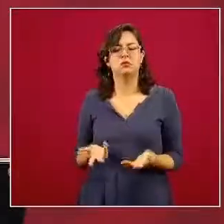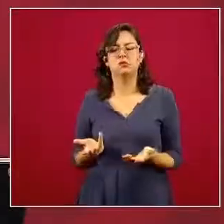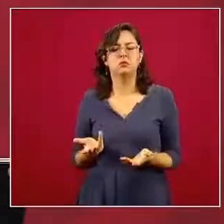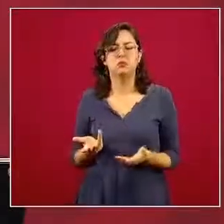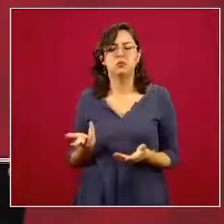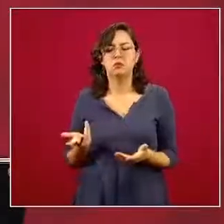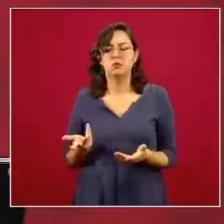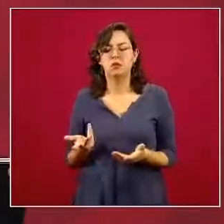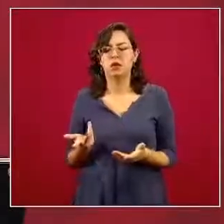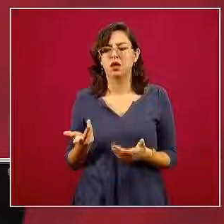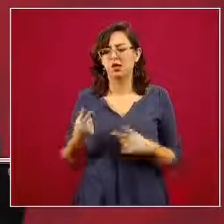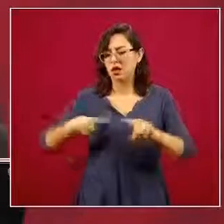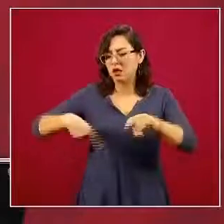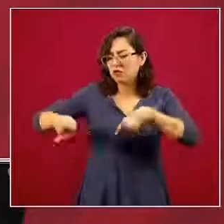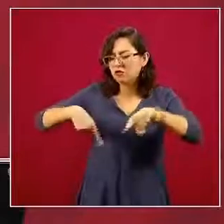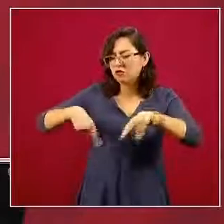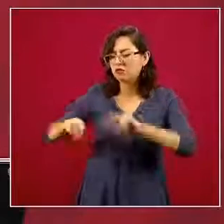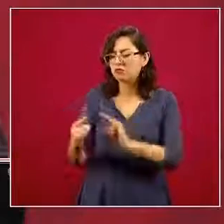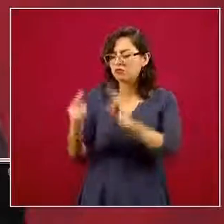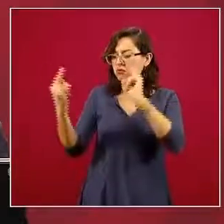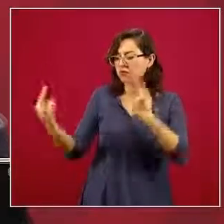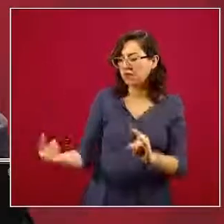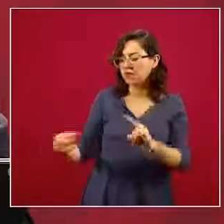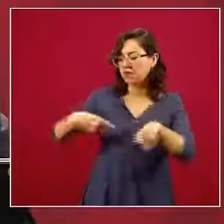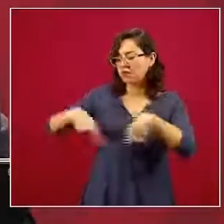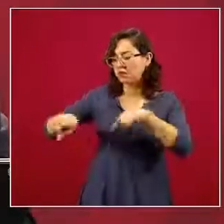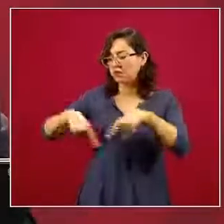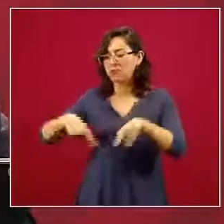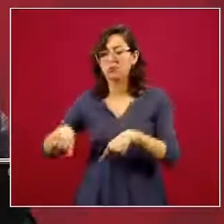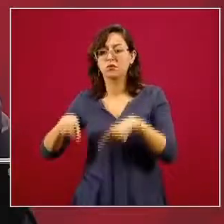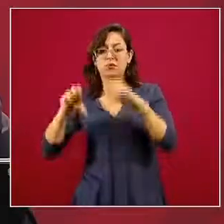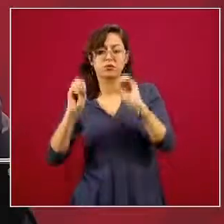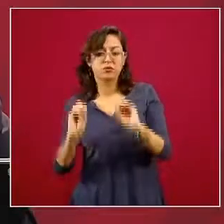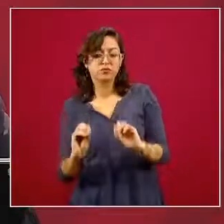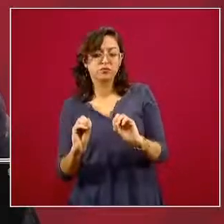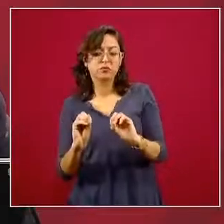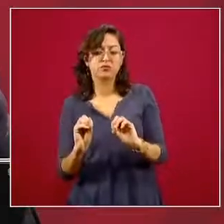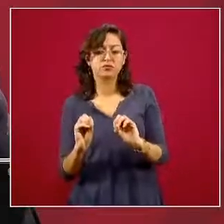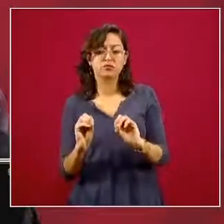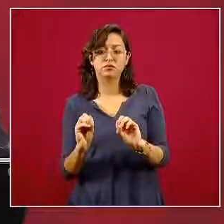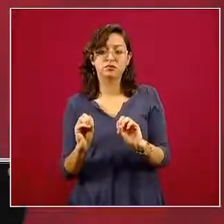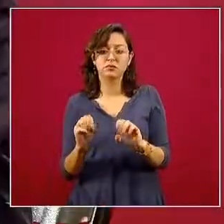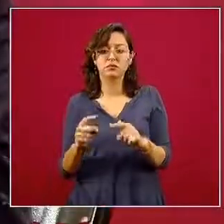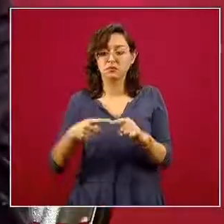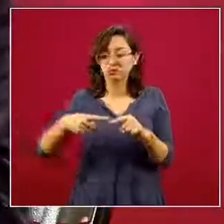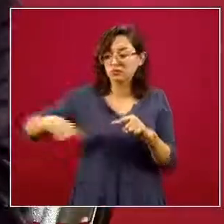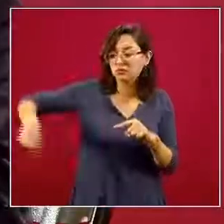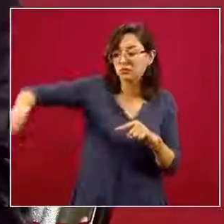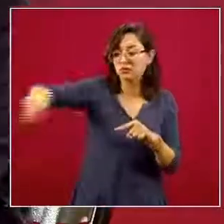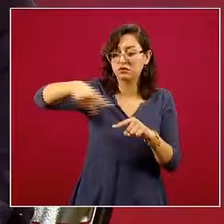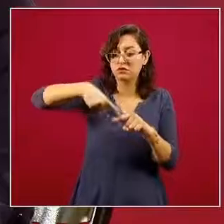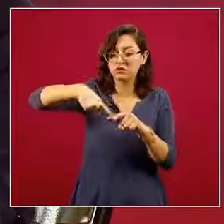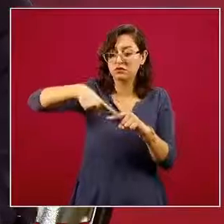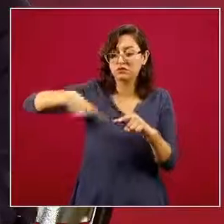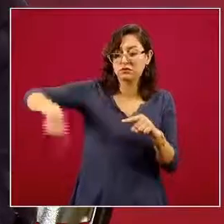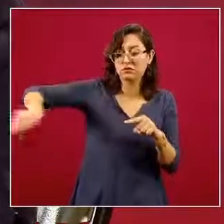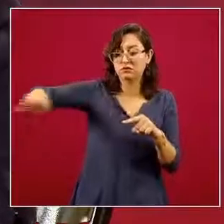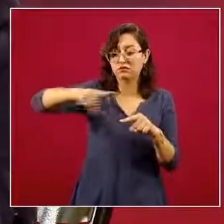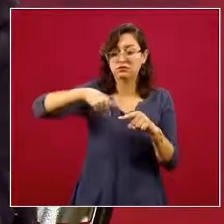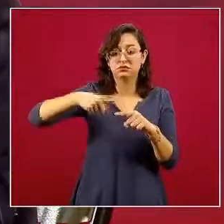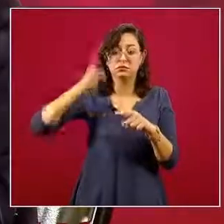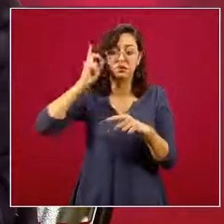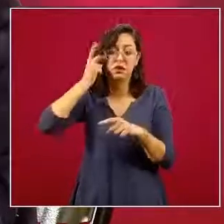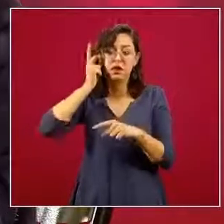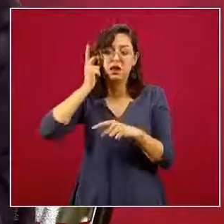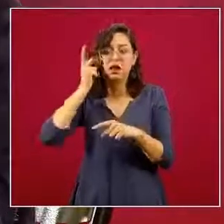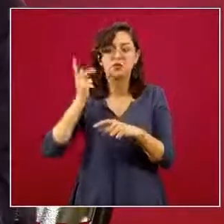lo que ocurre en el caso del fútbol en la cancha o aquí en las en la pista, no me aventuro a decir términos técnicos